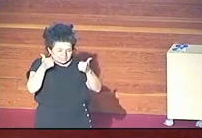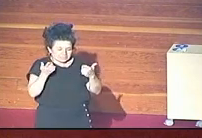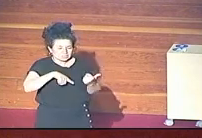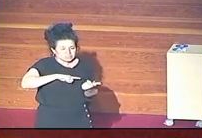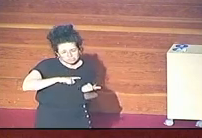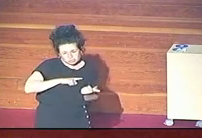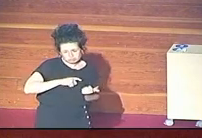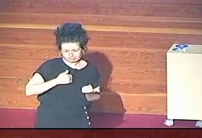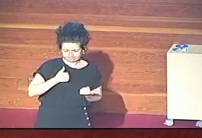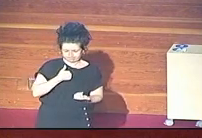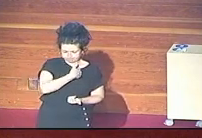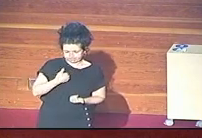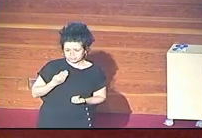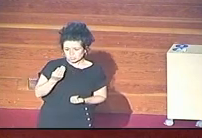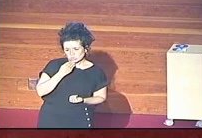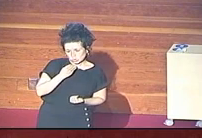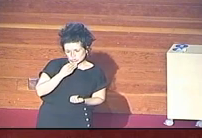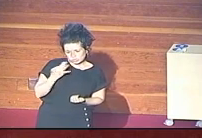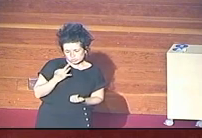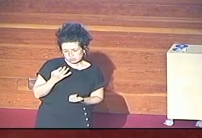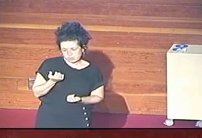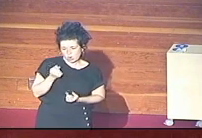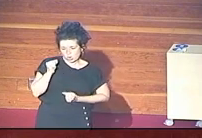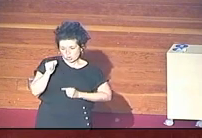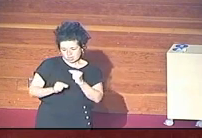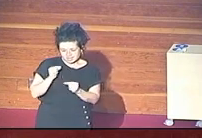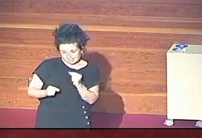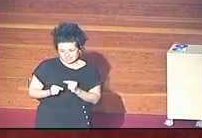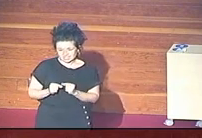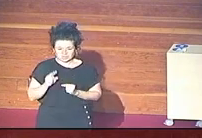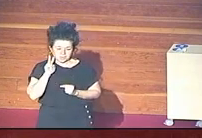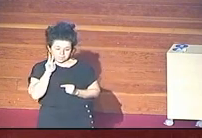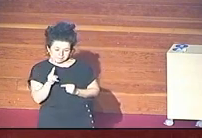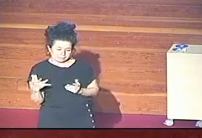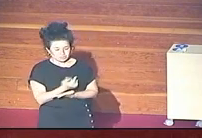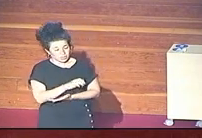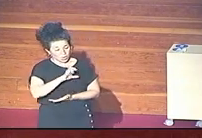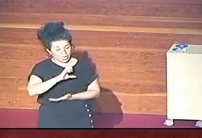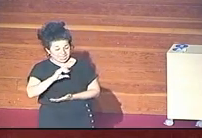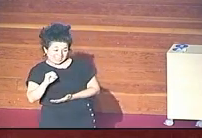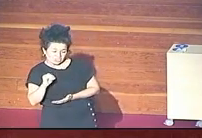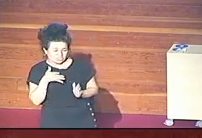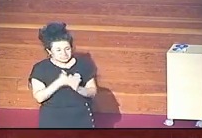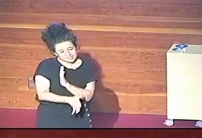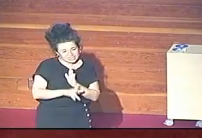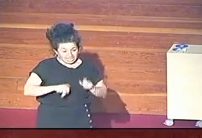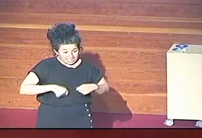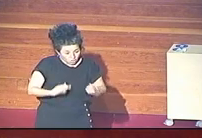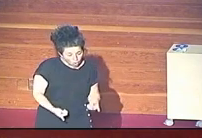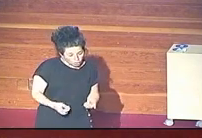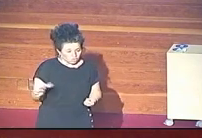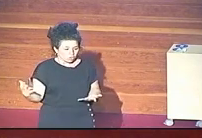consumidores y ver que no todo lo que se llame eco tiene que ser ecológico no todo lo que se llame bio